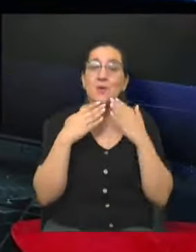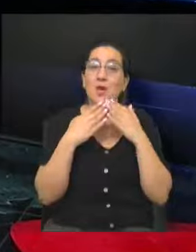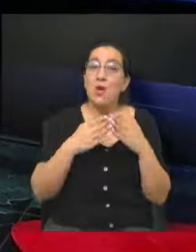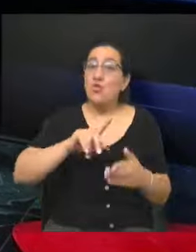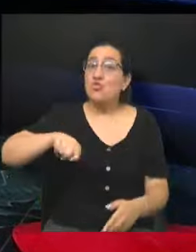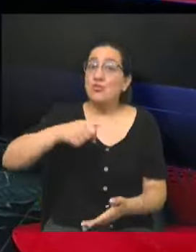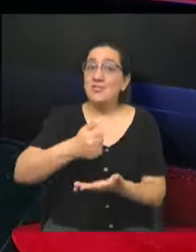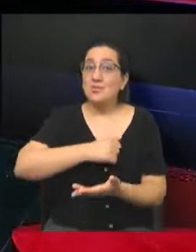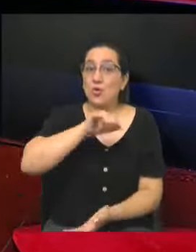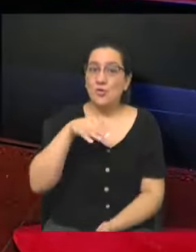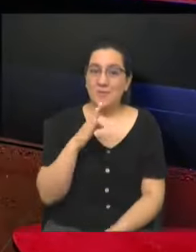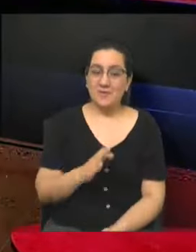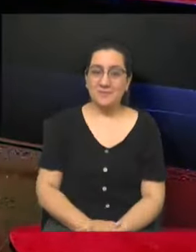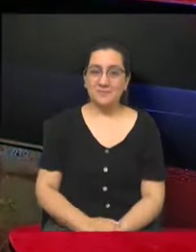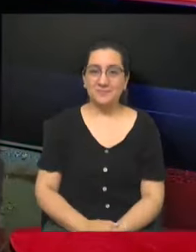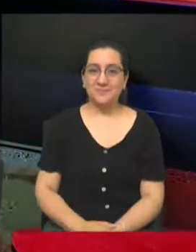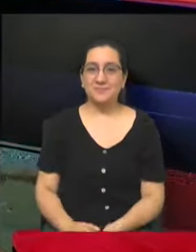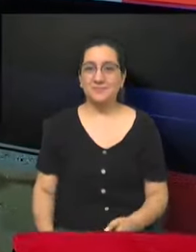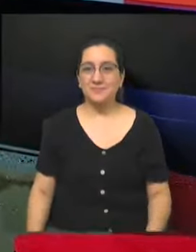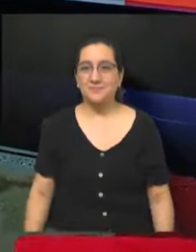¿dónde está JP?